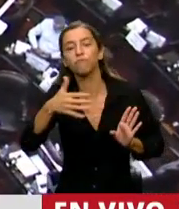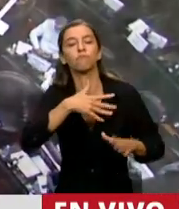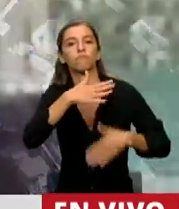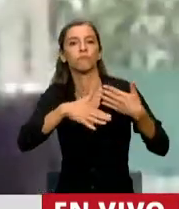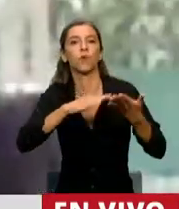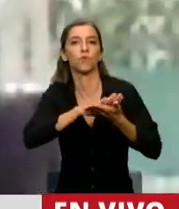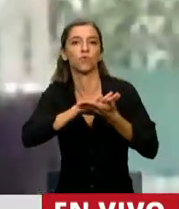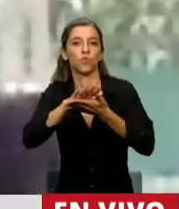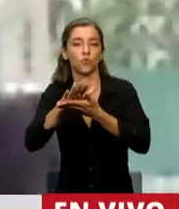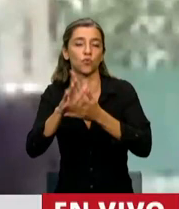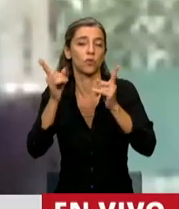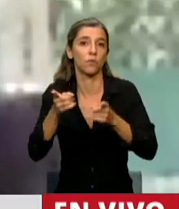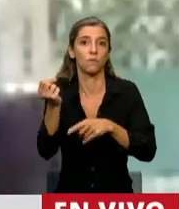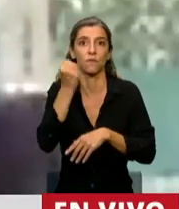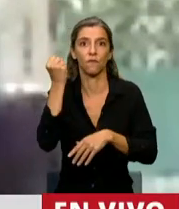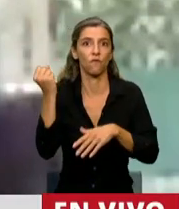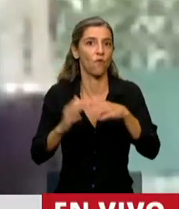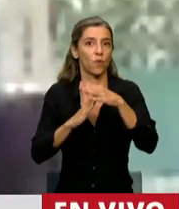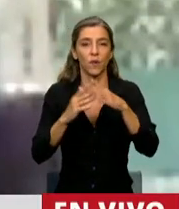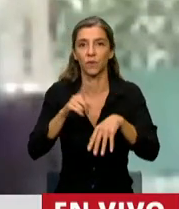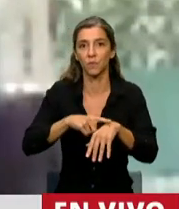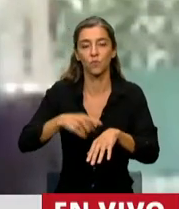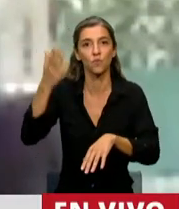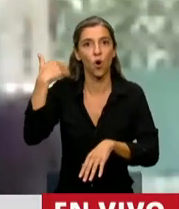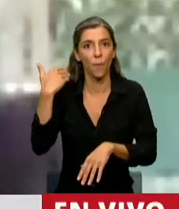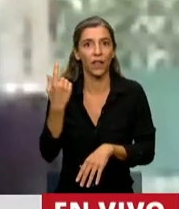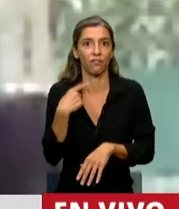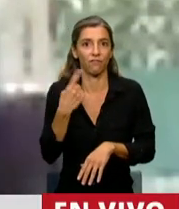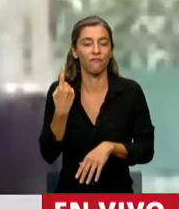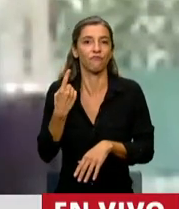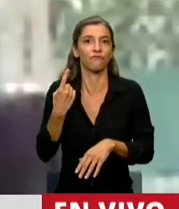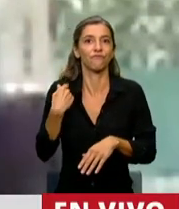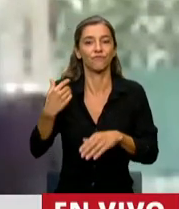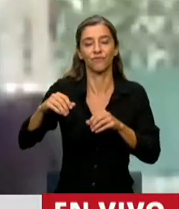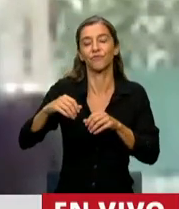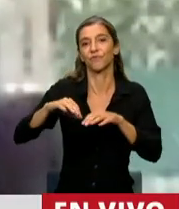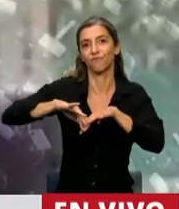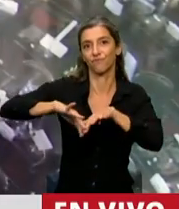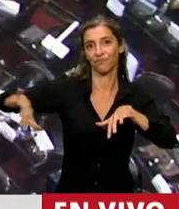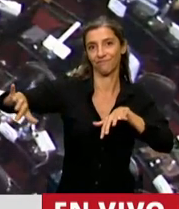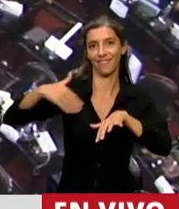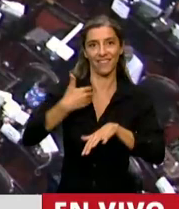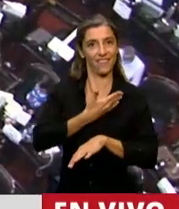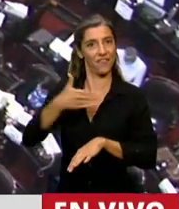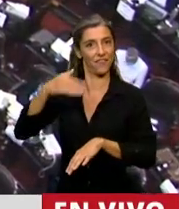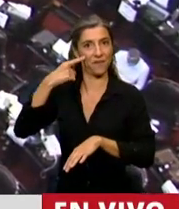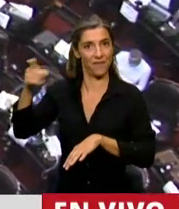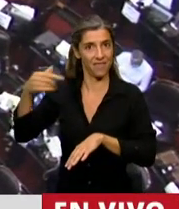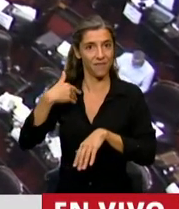habernos quitado de encima el lastre que significaba la tutela del Fondo Monetario y los límites que esa